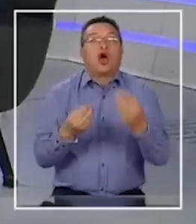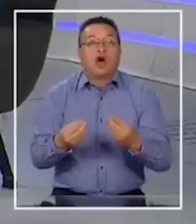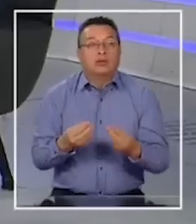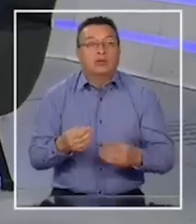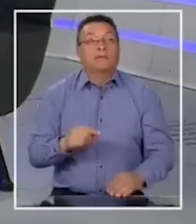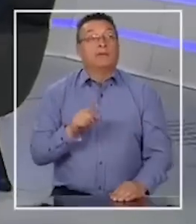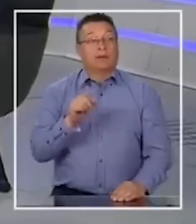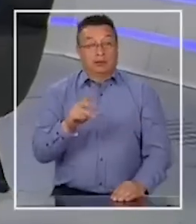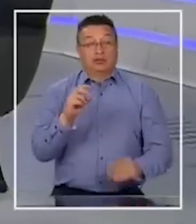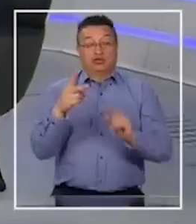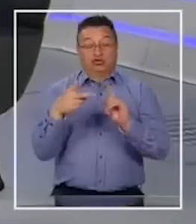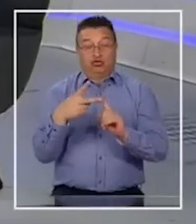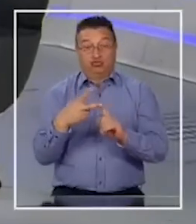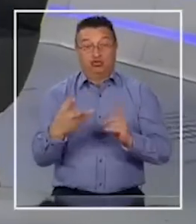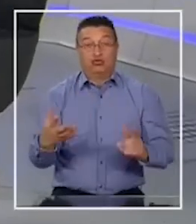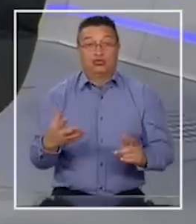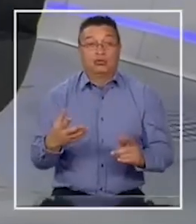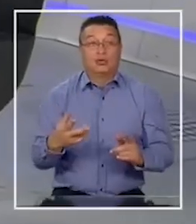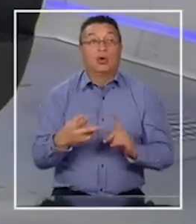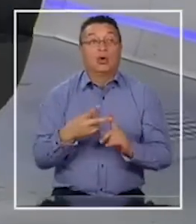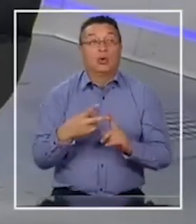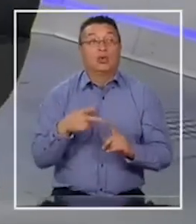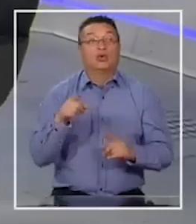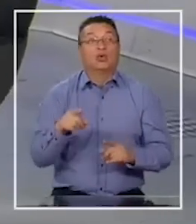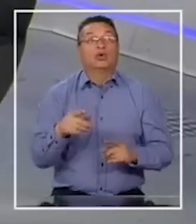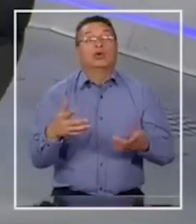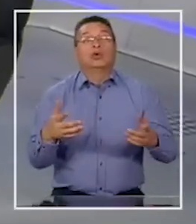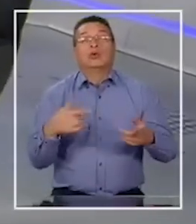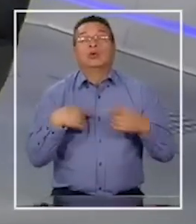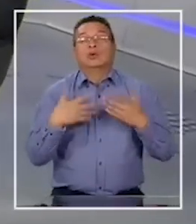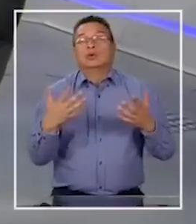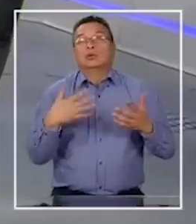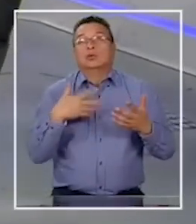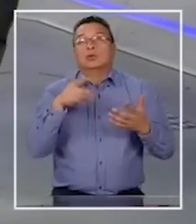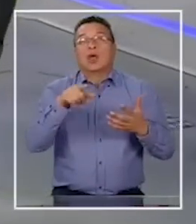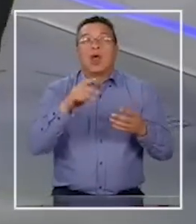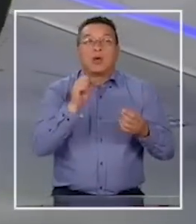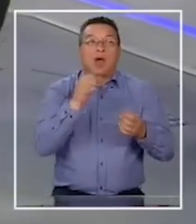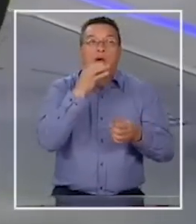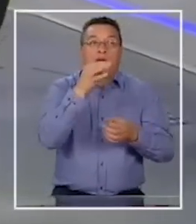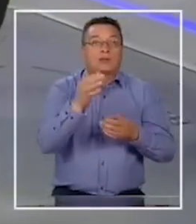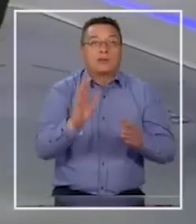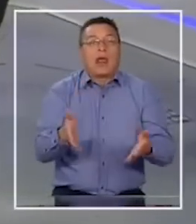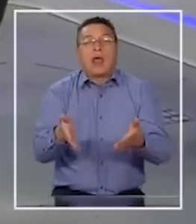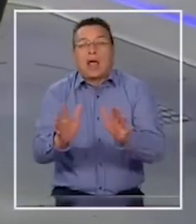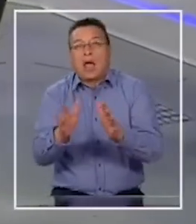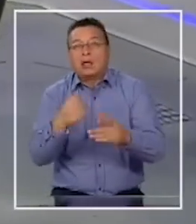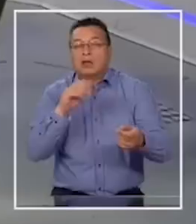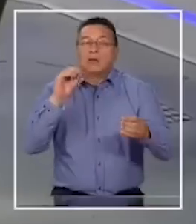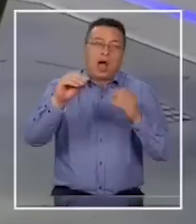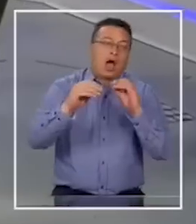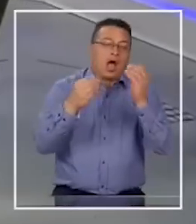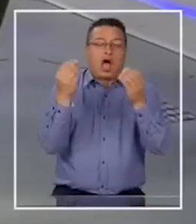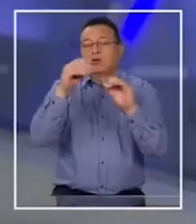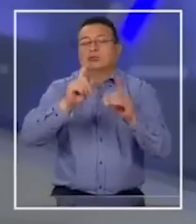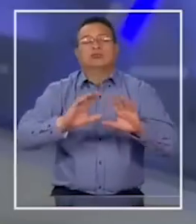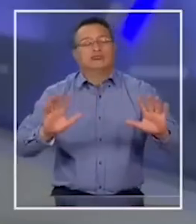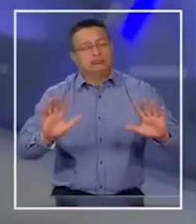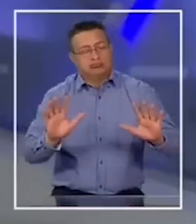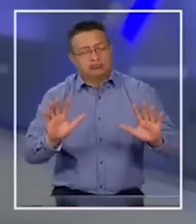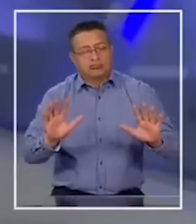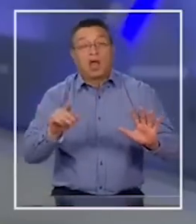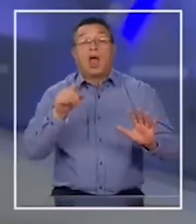y esto es súper relevante Y esto no es ningún caso te estoy diciendo que hay que ir a la calle para que tengan calle con ese tono también de carga